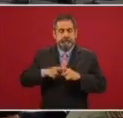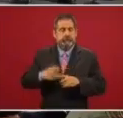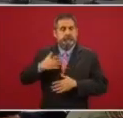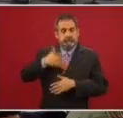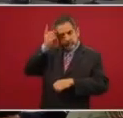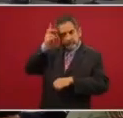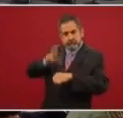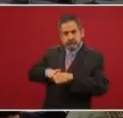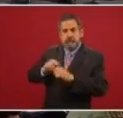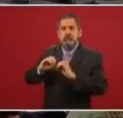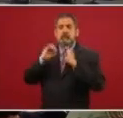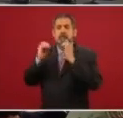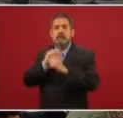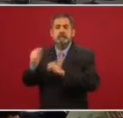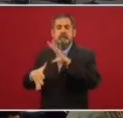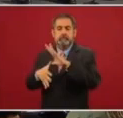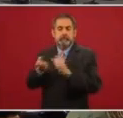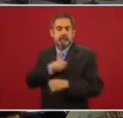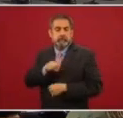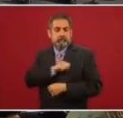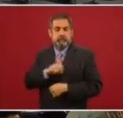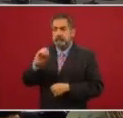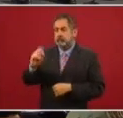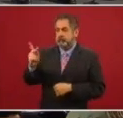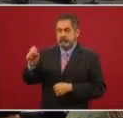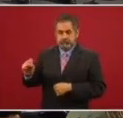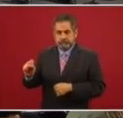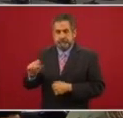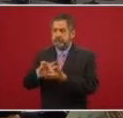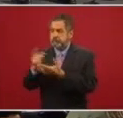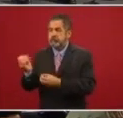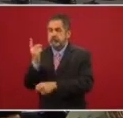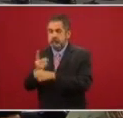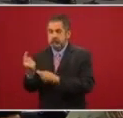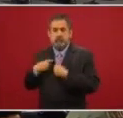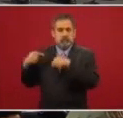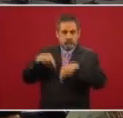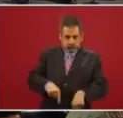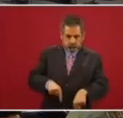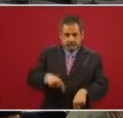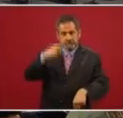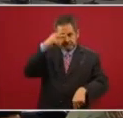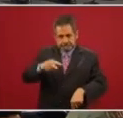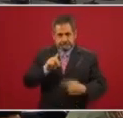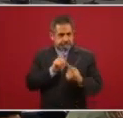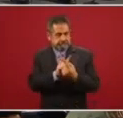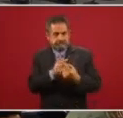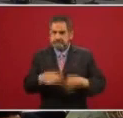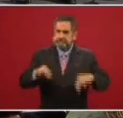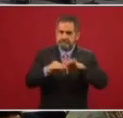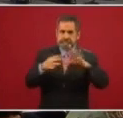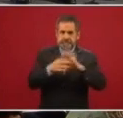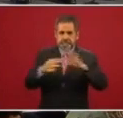directora de la organización panamericana de la salud la doctora caricia tiene la oportunidad que nos dan de poder acompañar a méjico en este desafío tan importante